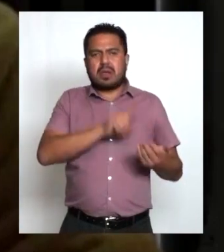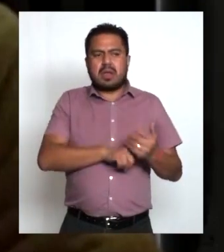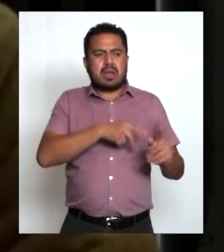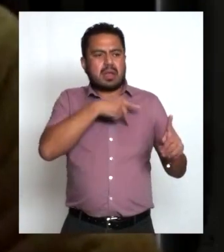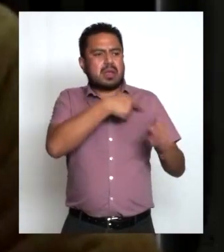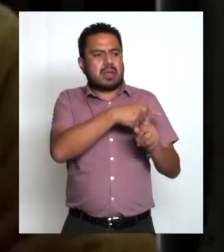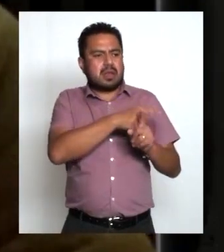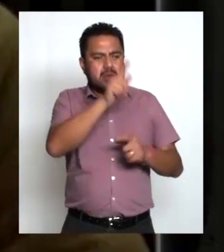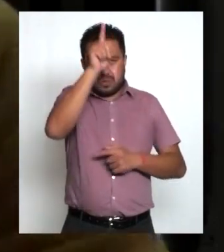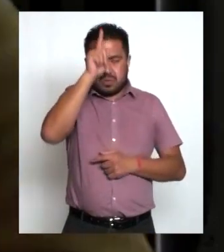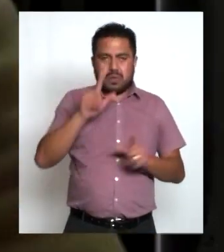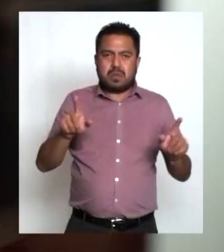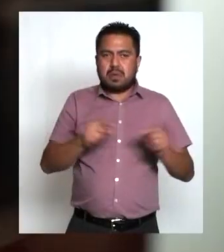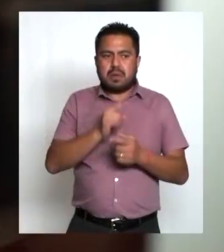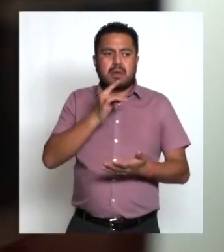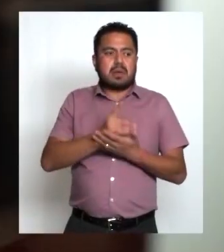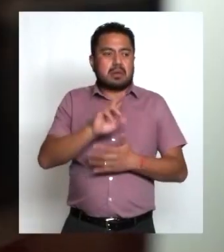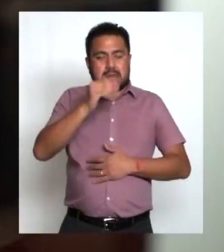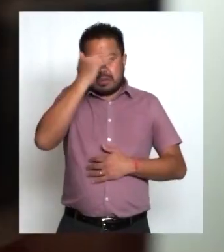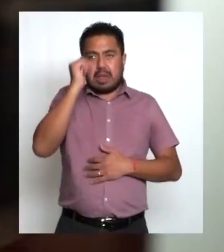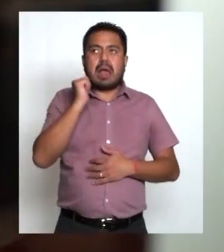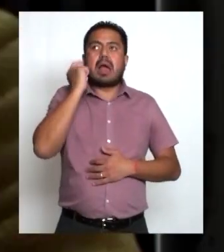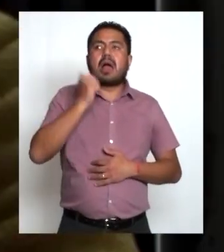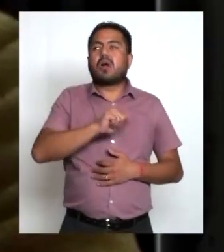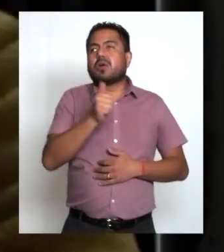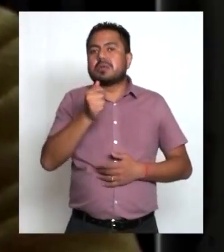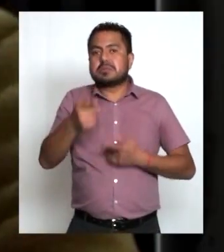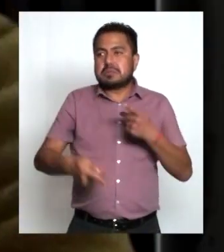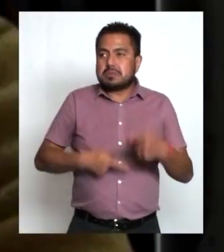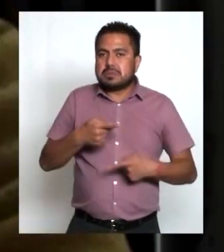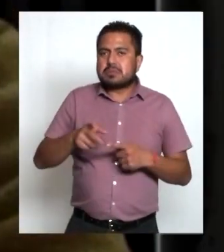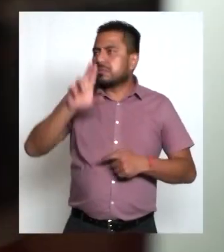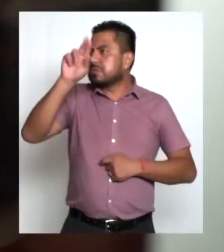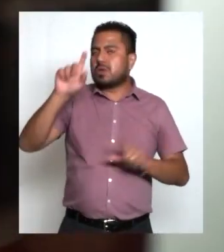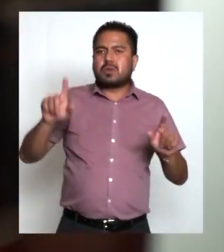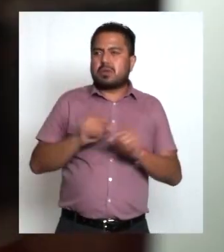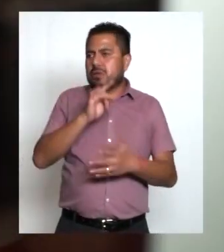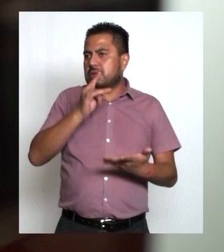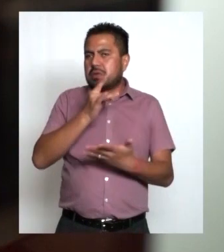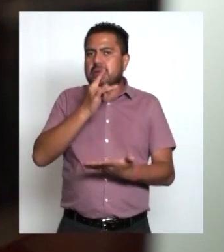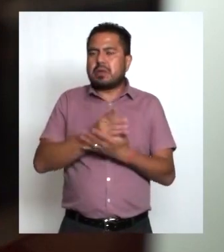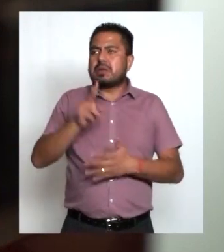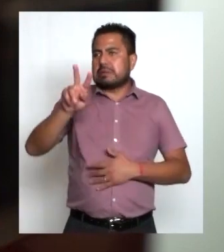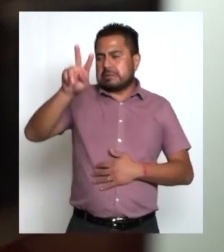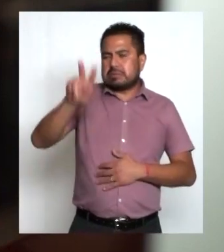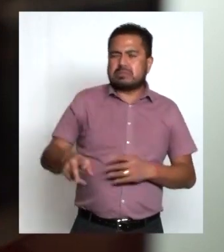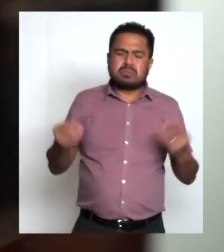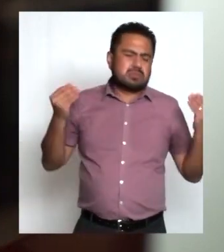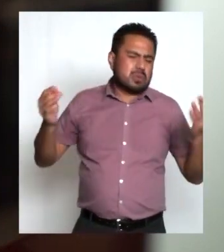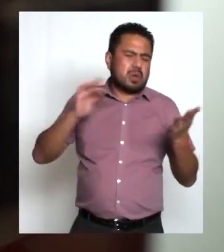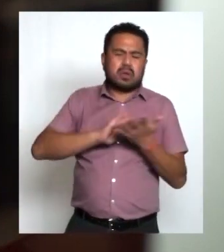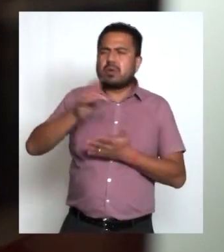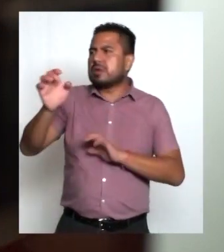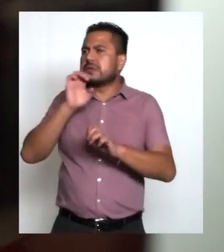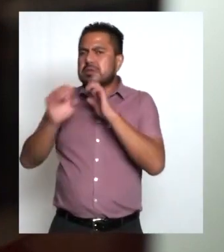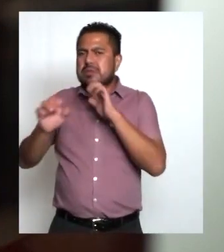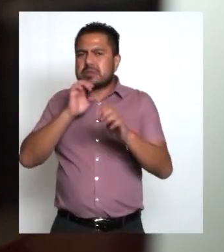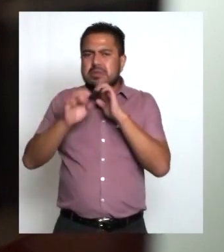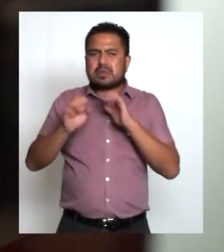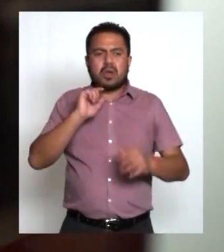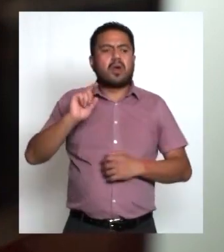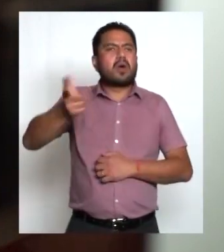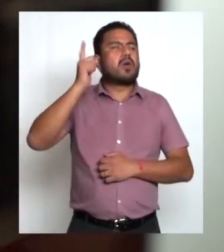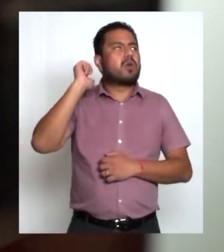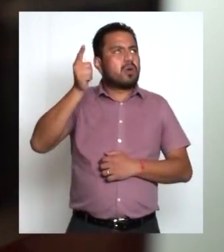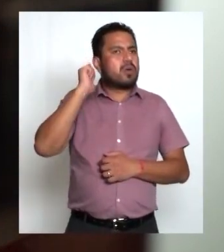del módulo lunar. Bueno, no sé si tengas alguna otra pregunta. No, sería todo, doctor. De verdad, muchas gracias por esta